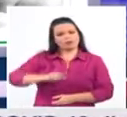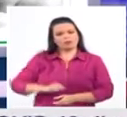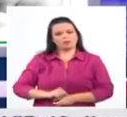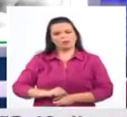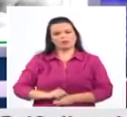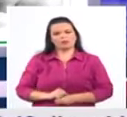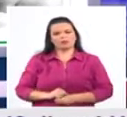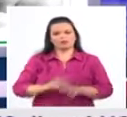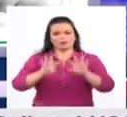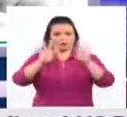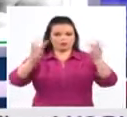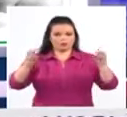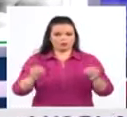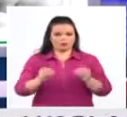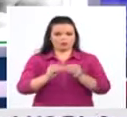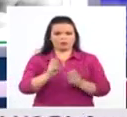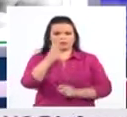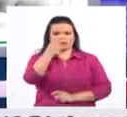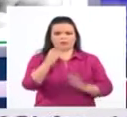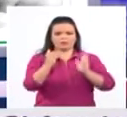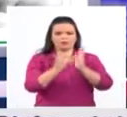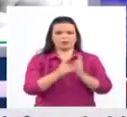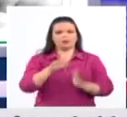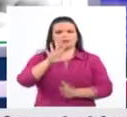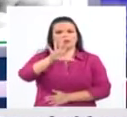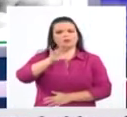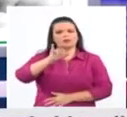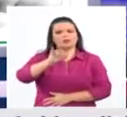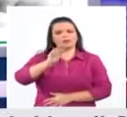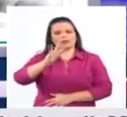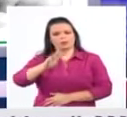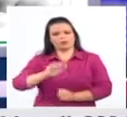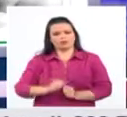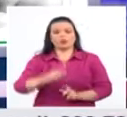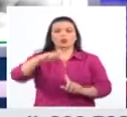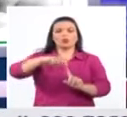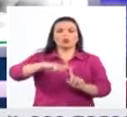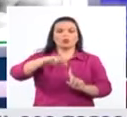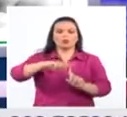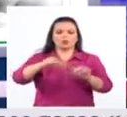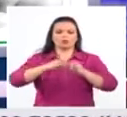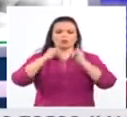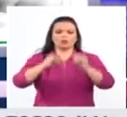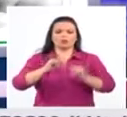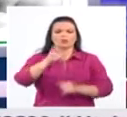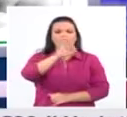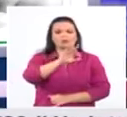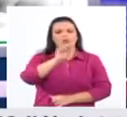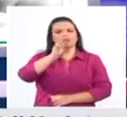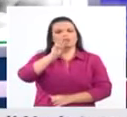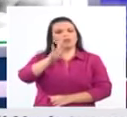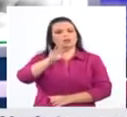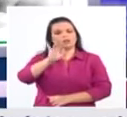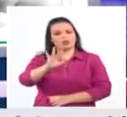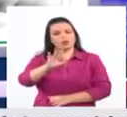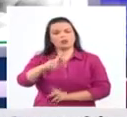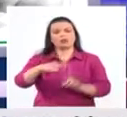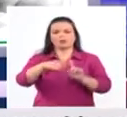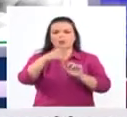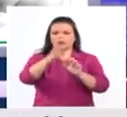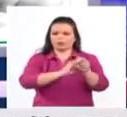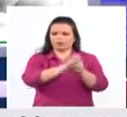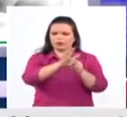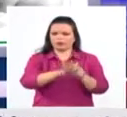acumulado total de 1.563. Las Tunas reporta 838 casos positivos.